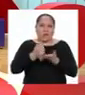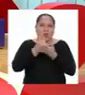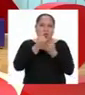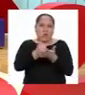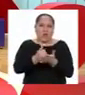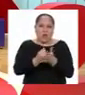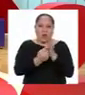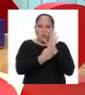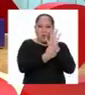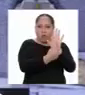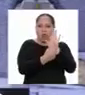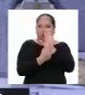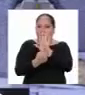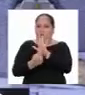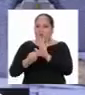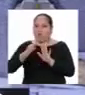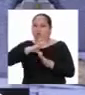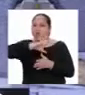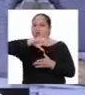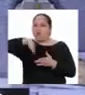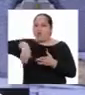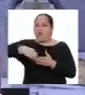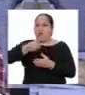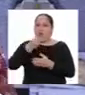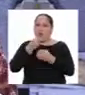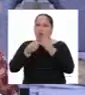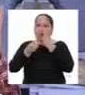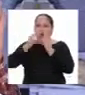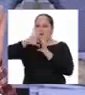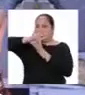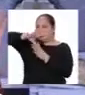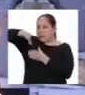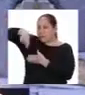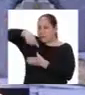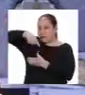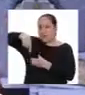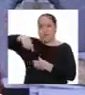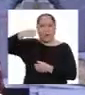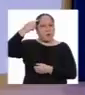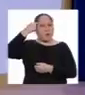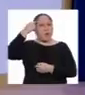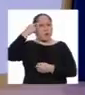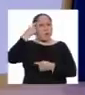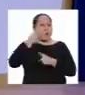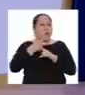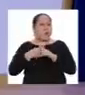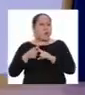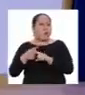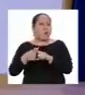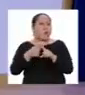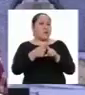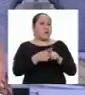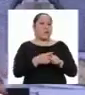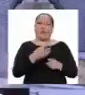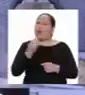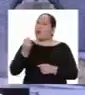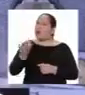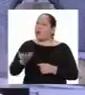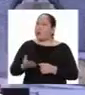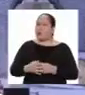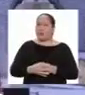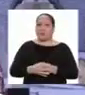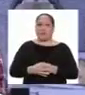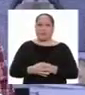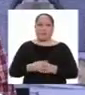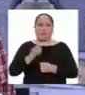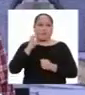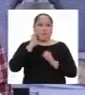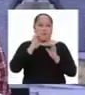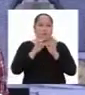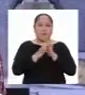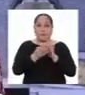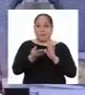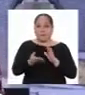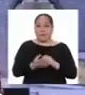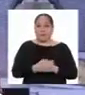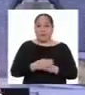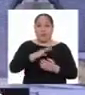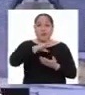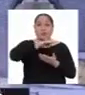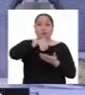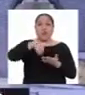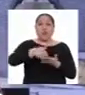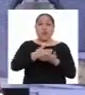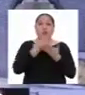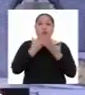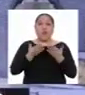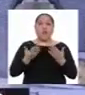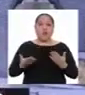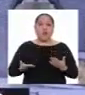todas las cocinas mundiales? Creo que tiene que ver con nuestra diversidad. ¿Cómo así? Mira, todos los ingredientes